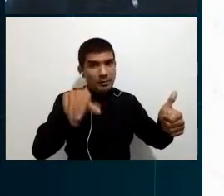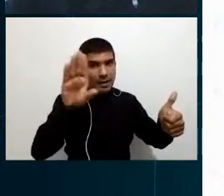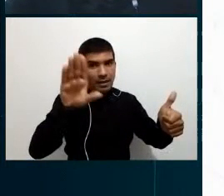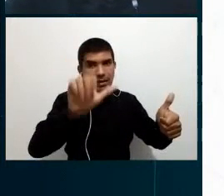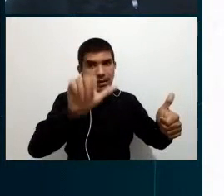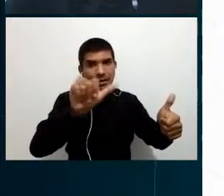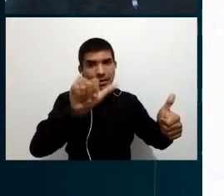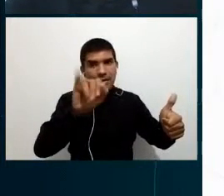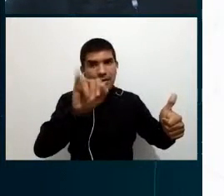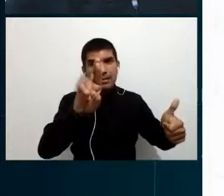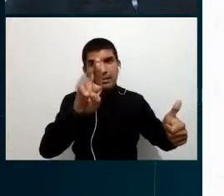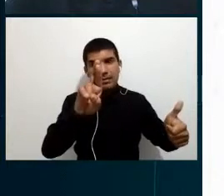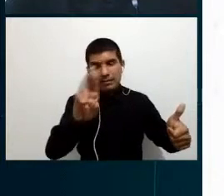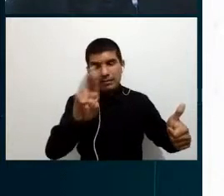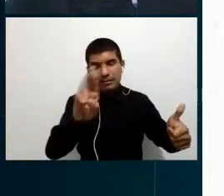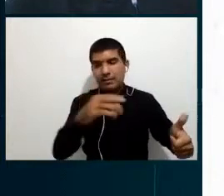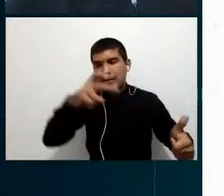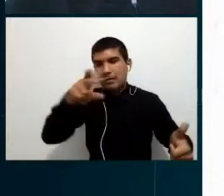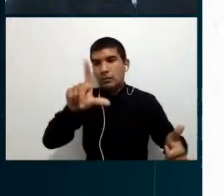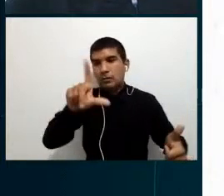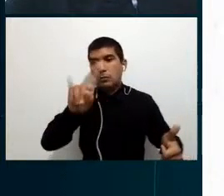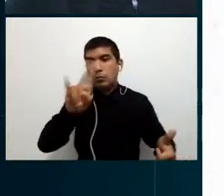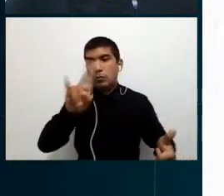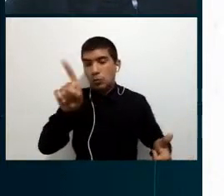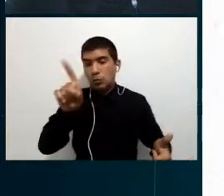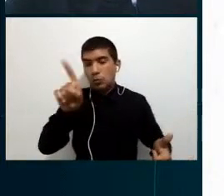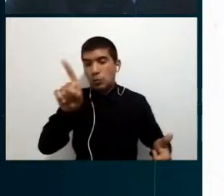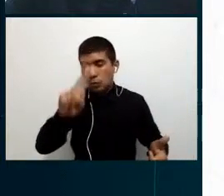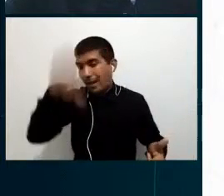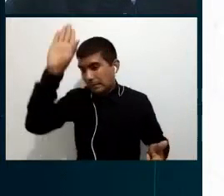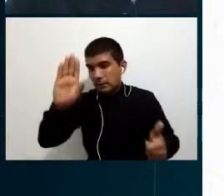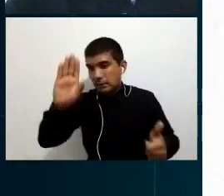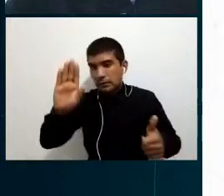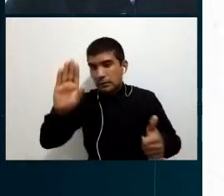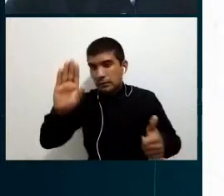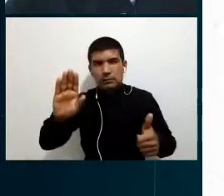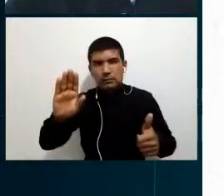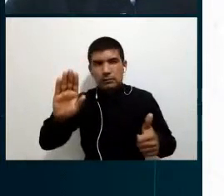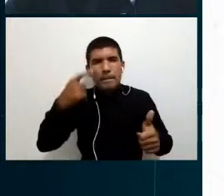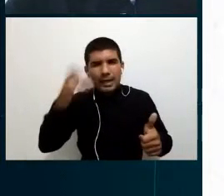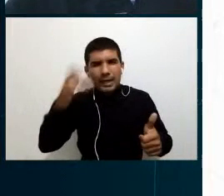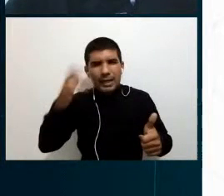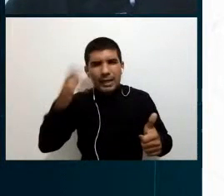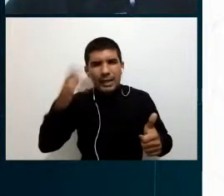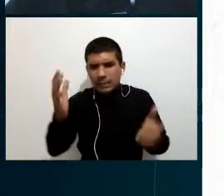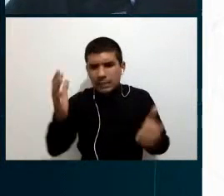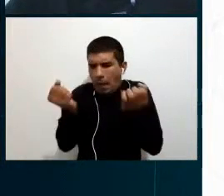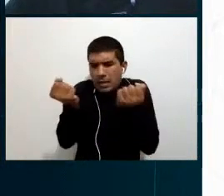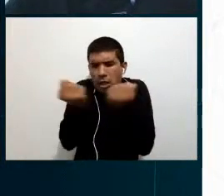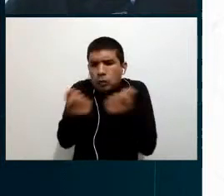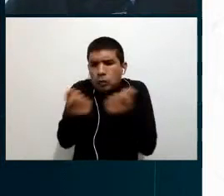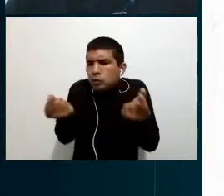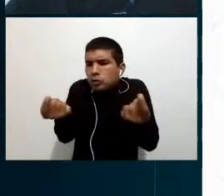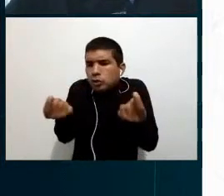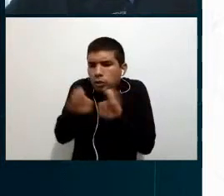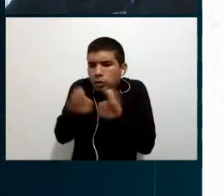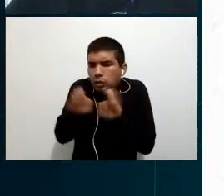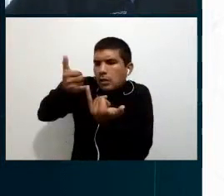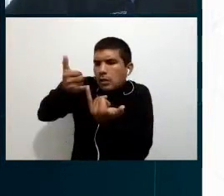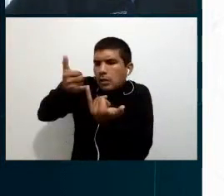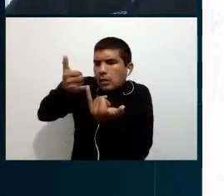gas SF6, disposición final y capacidad de ruptura. Tiene límites